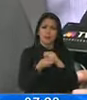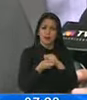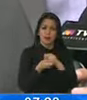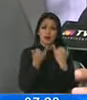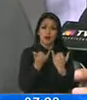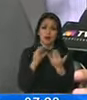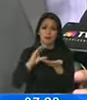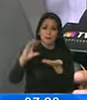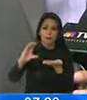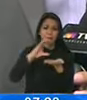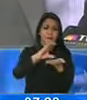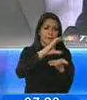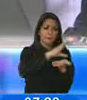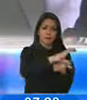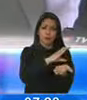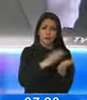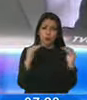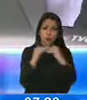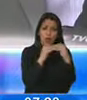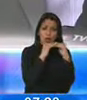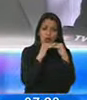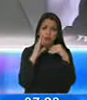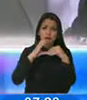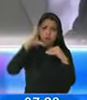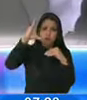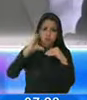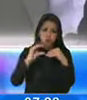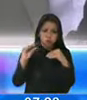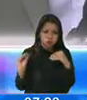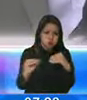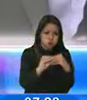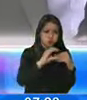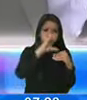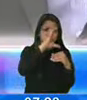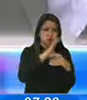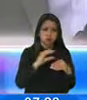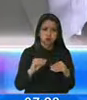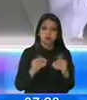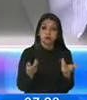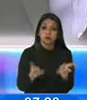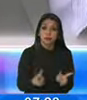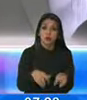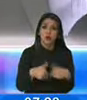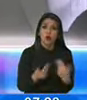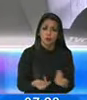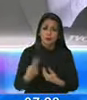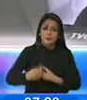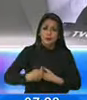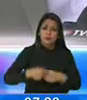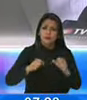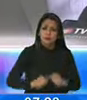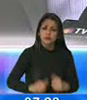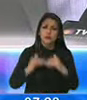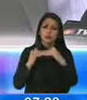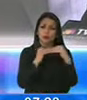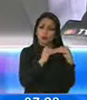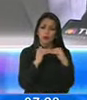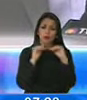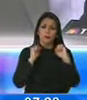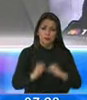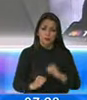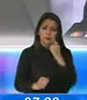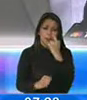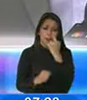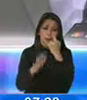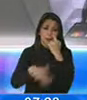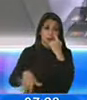inequitativa de distribución de recursos, como también que se vea la manera de participación en igualdad de condiciones